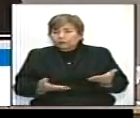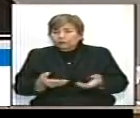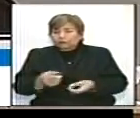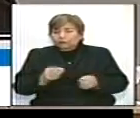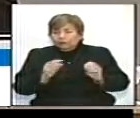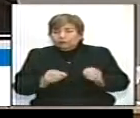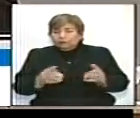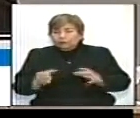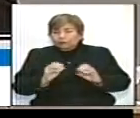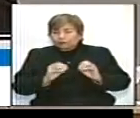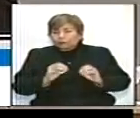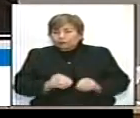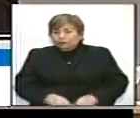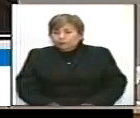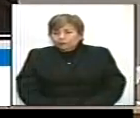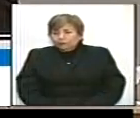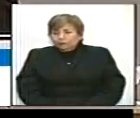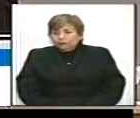mayor detalle.